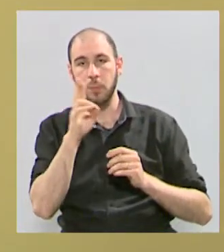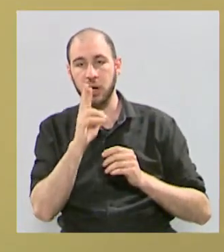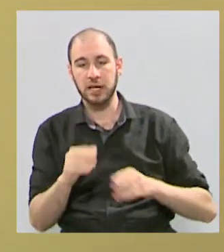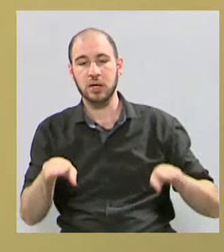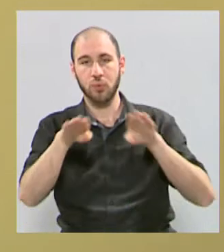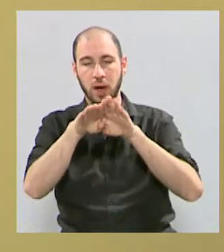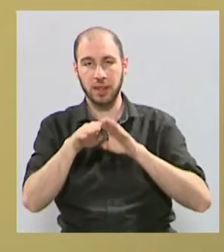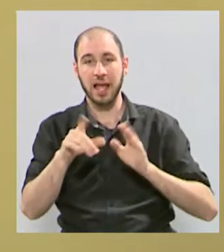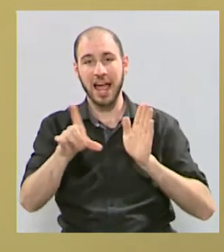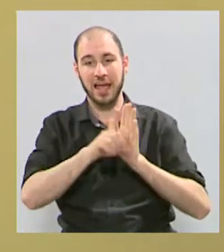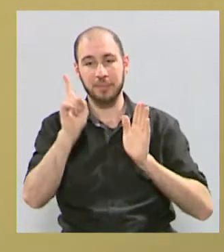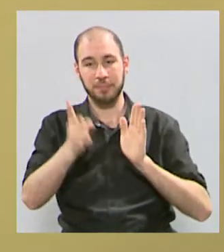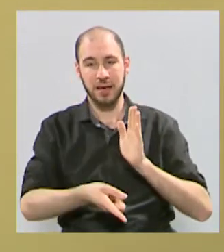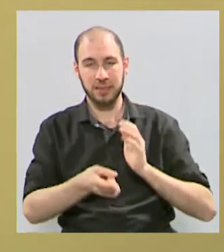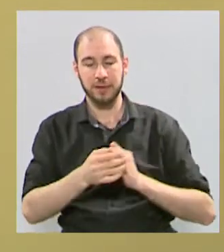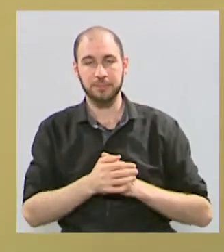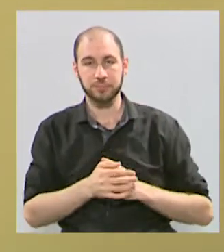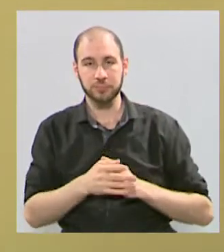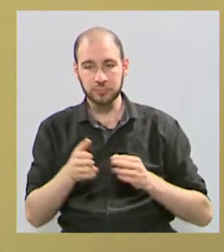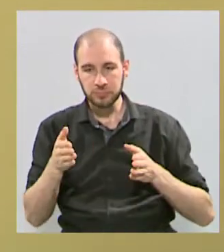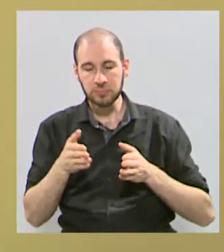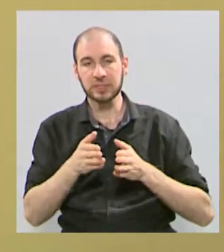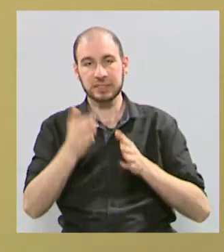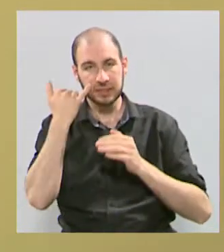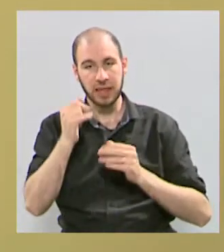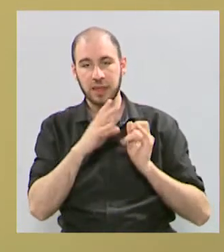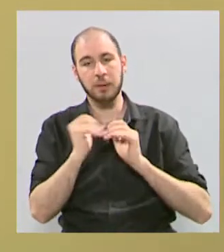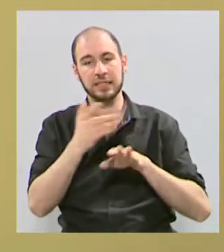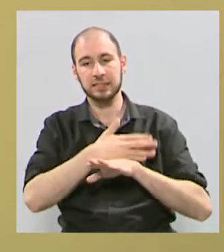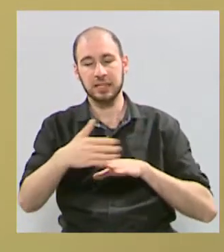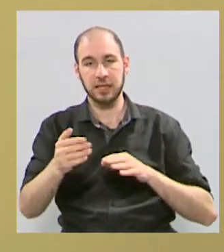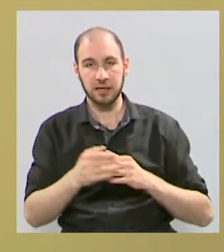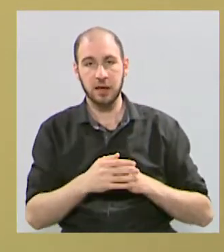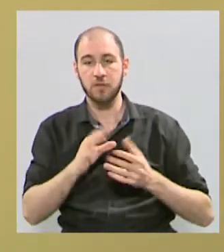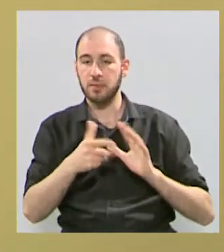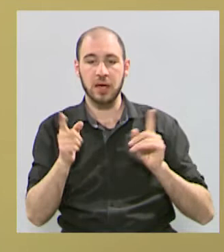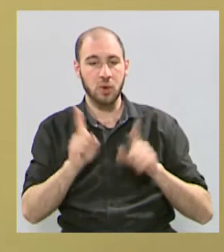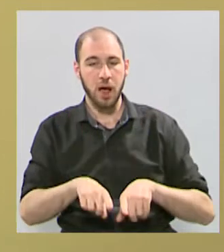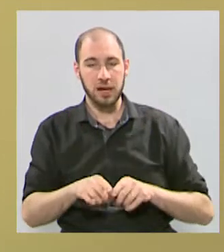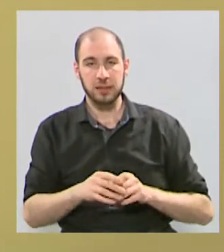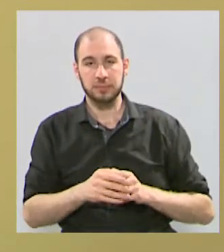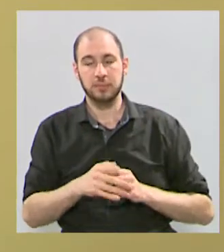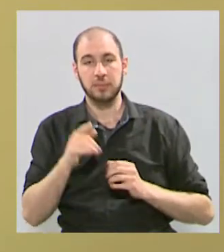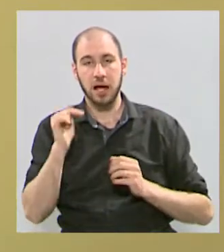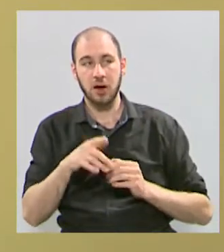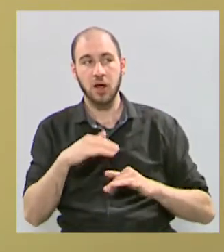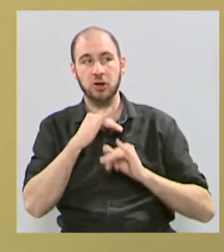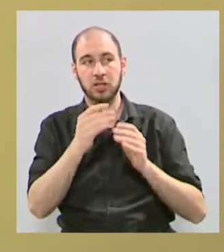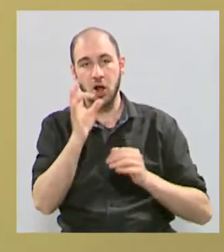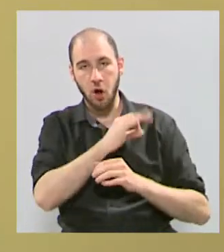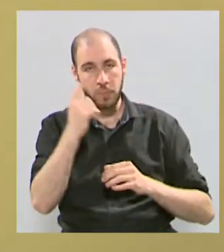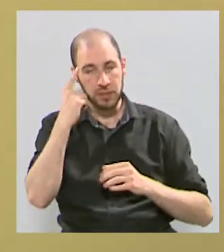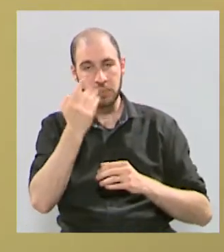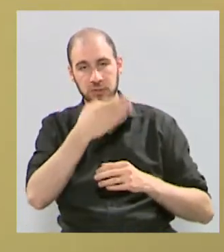que esta ley ya está en camino, continúan los debates de igual forma. Vamos a tener y a compartir la opinión de los